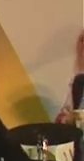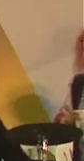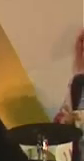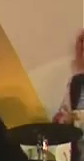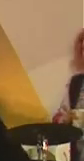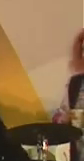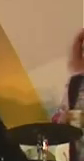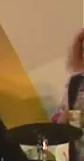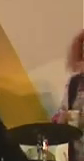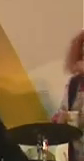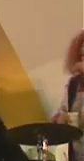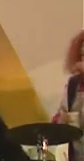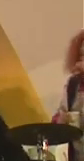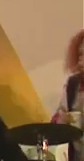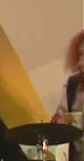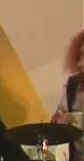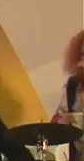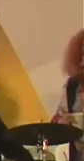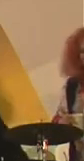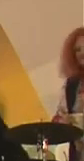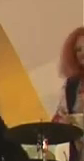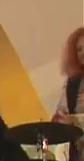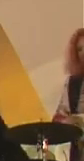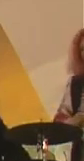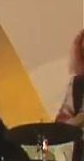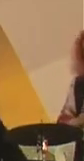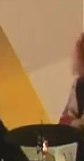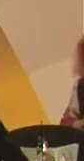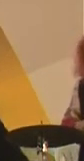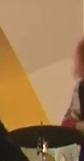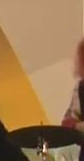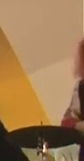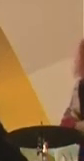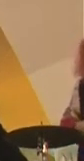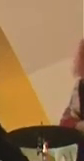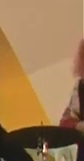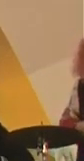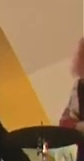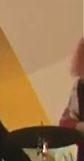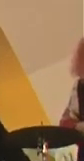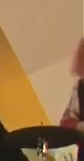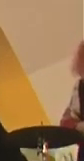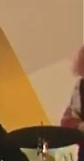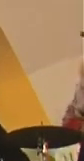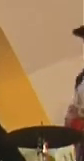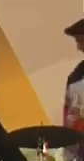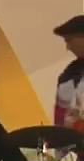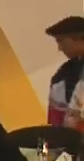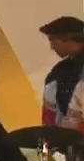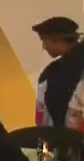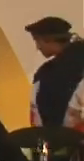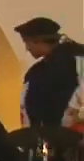y niños, aunque no estemos juntos, te lo juro,